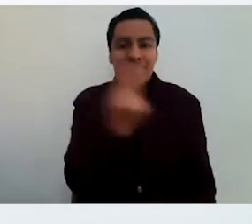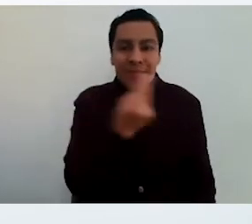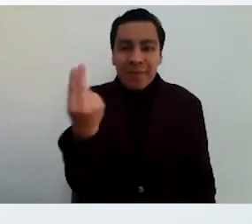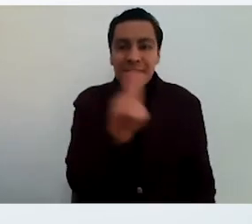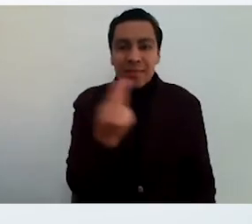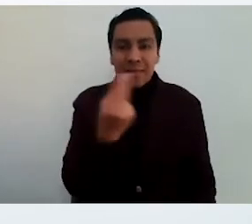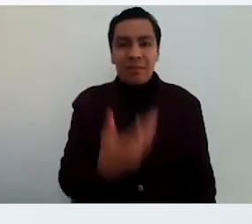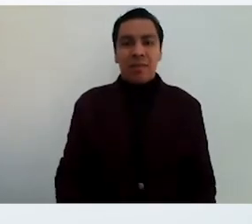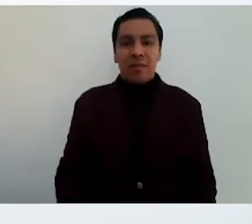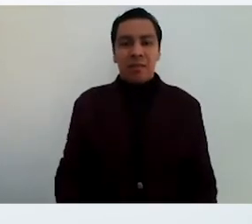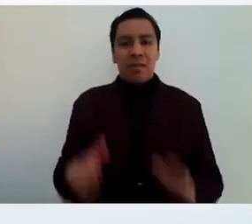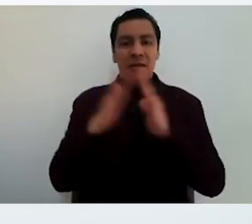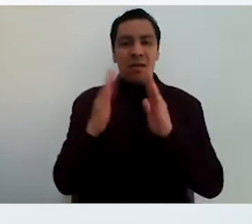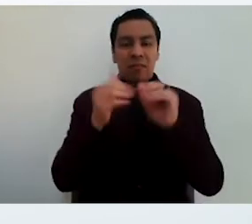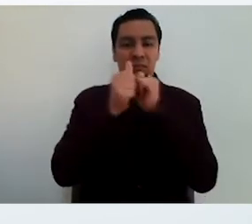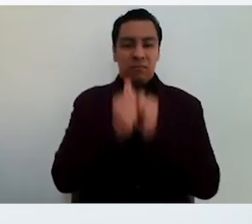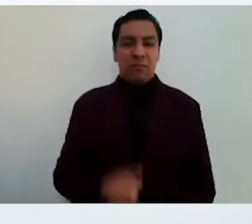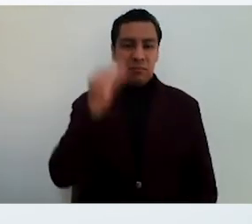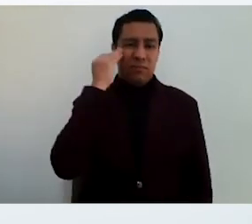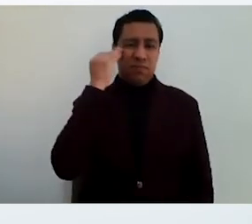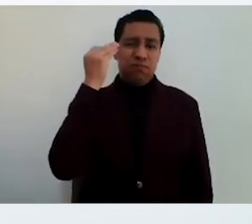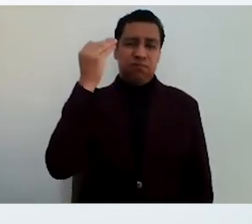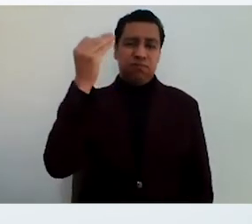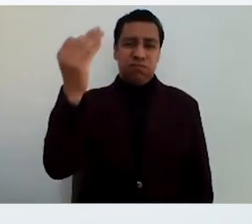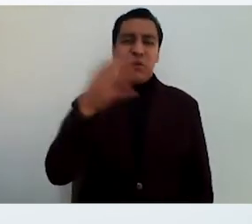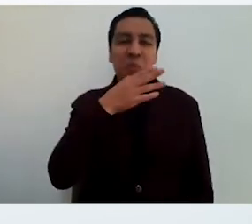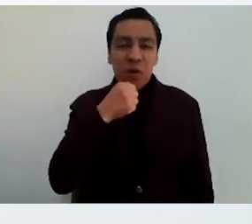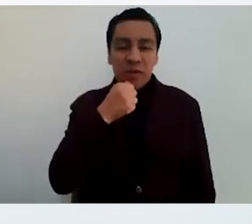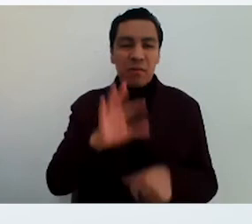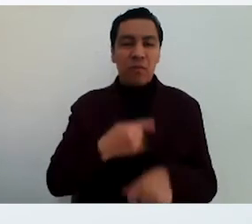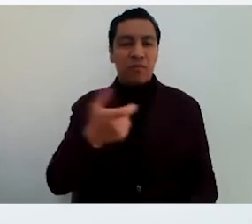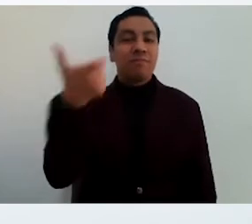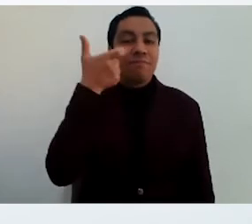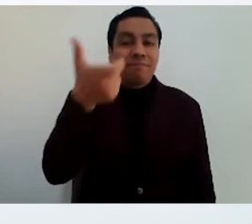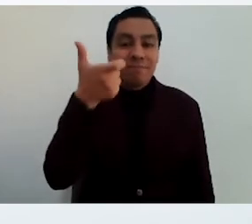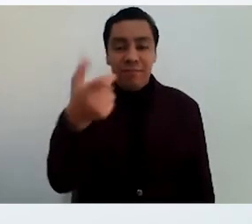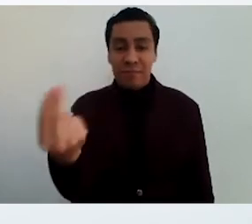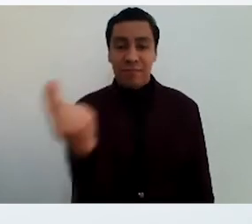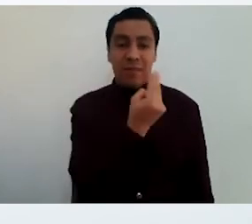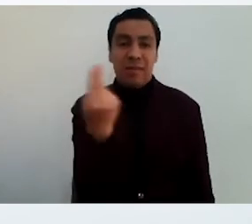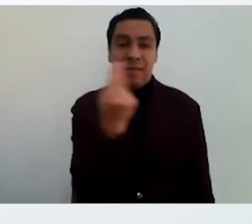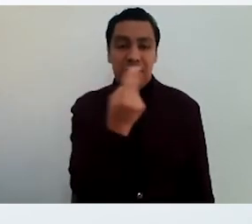individual, de ponderar esta disyuntiva, como tú lo has dicho, y la de política pública.